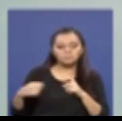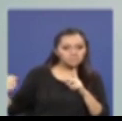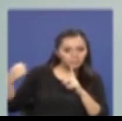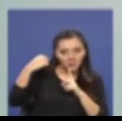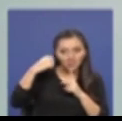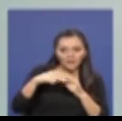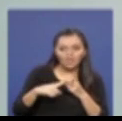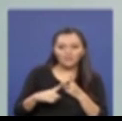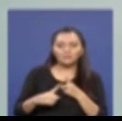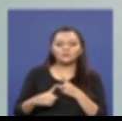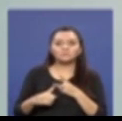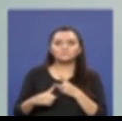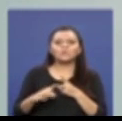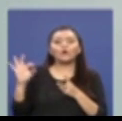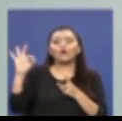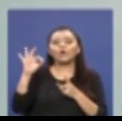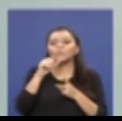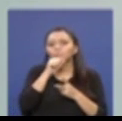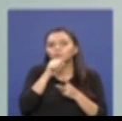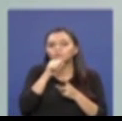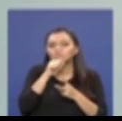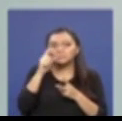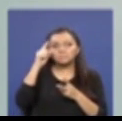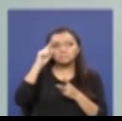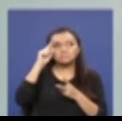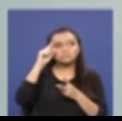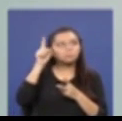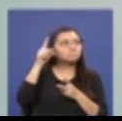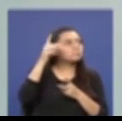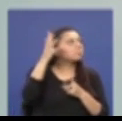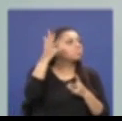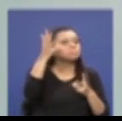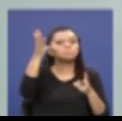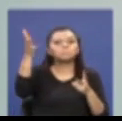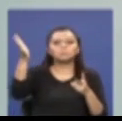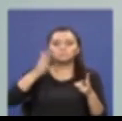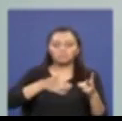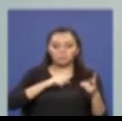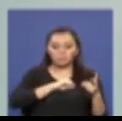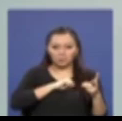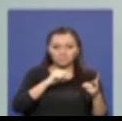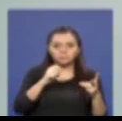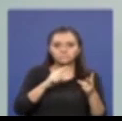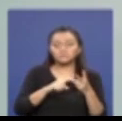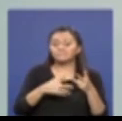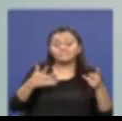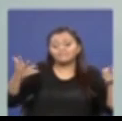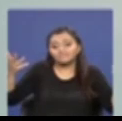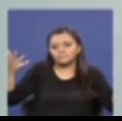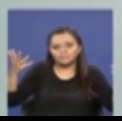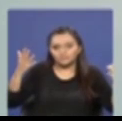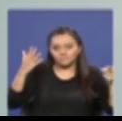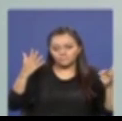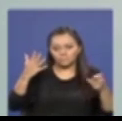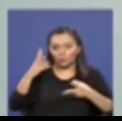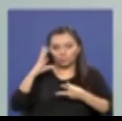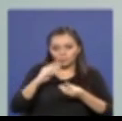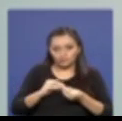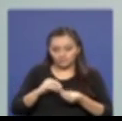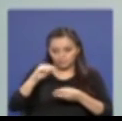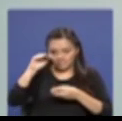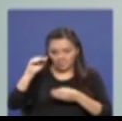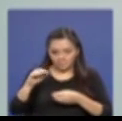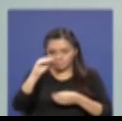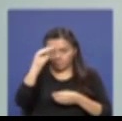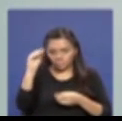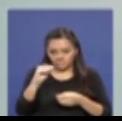también puede ser el ancianito que con Alzheimer se perdió y le dio un paro cardíaco o algo, ¿no? Entonces, de todo hay.